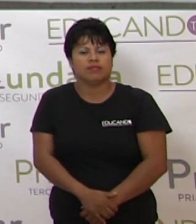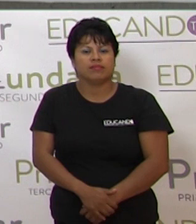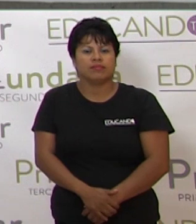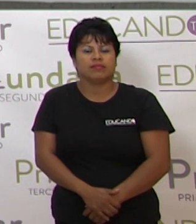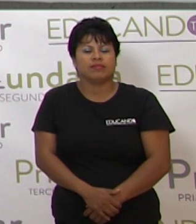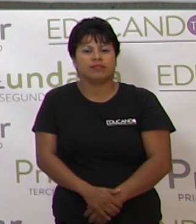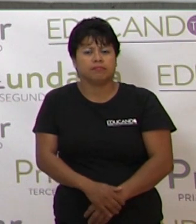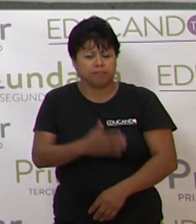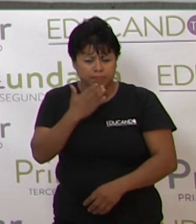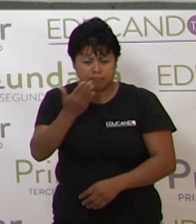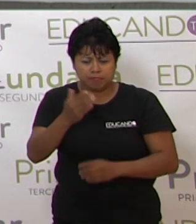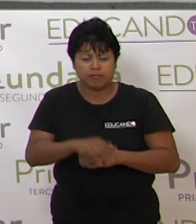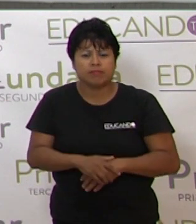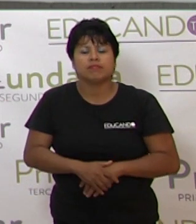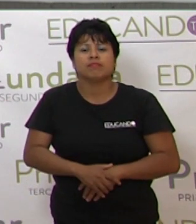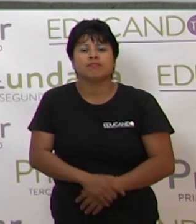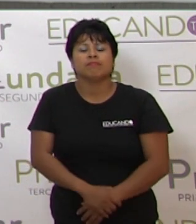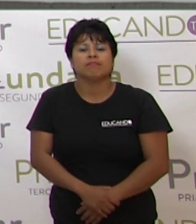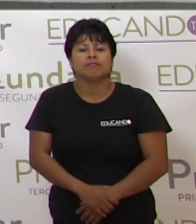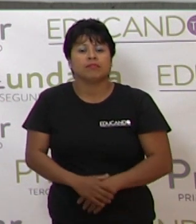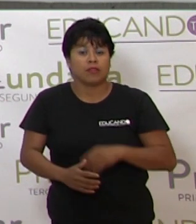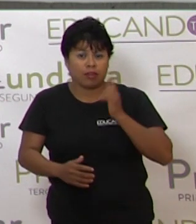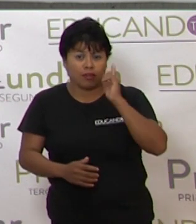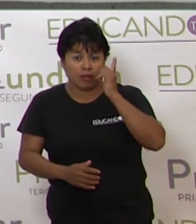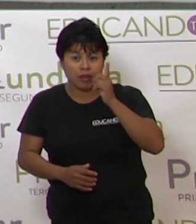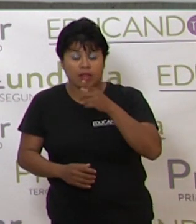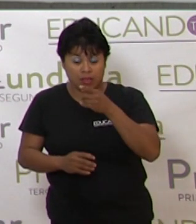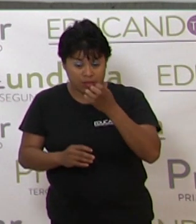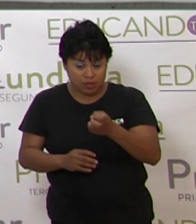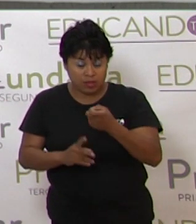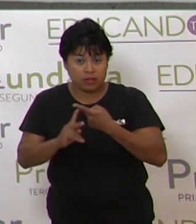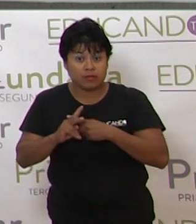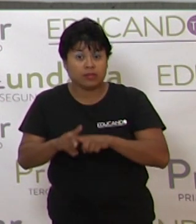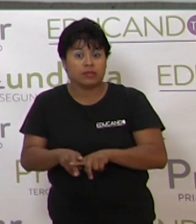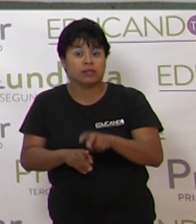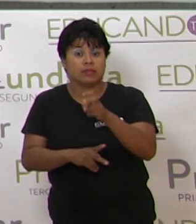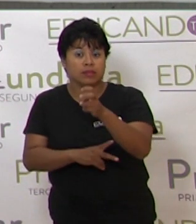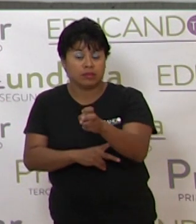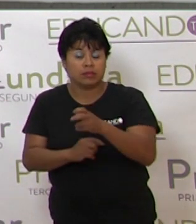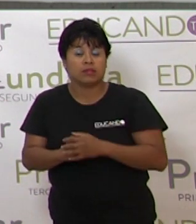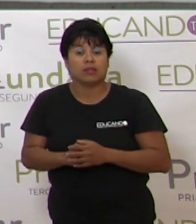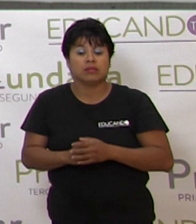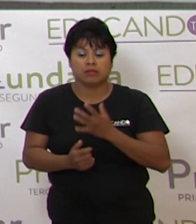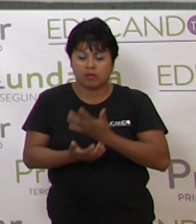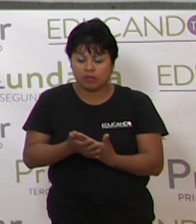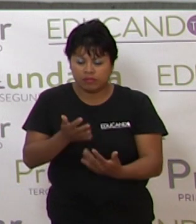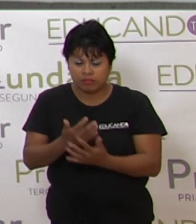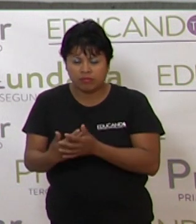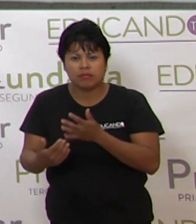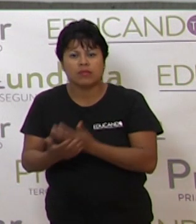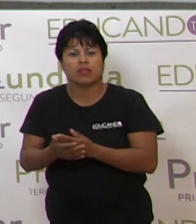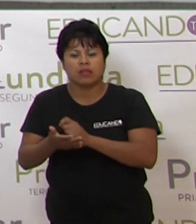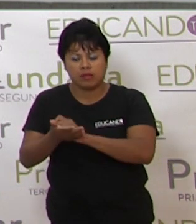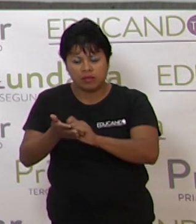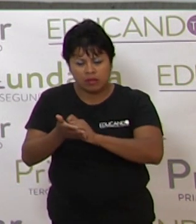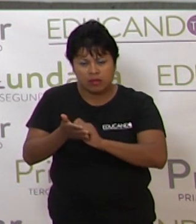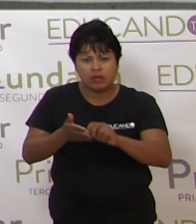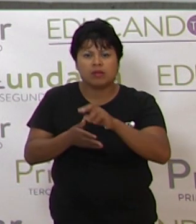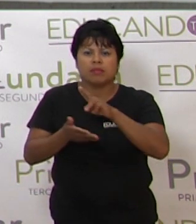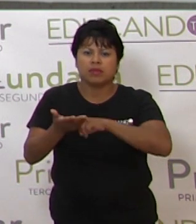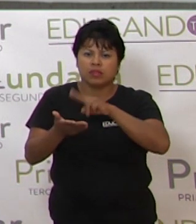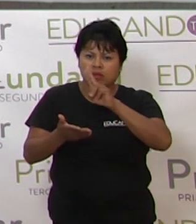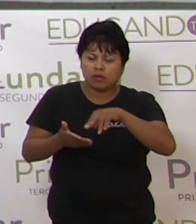Pues bien, espero que a partir de estas obras pictóricas del